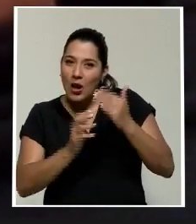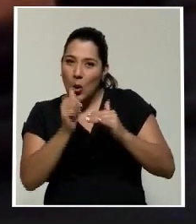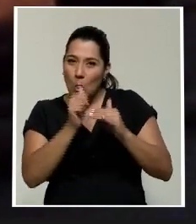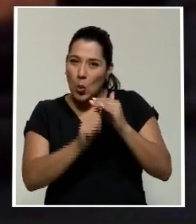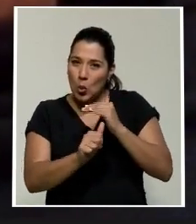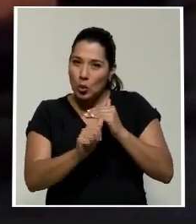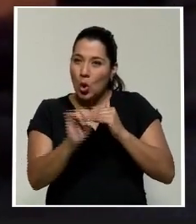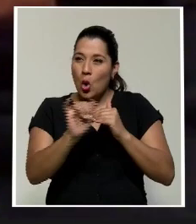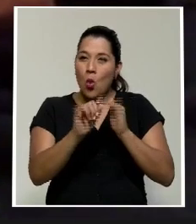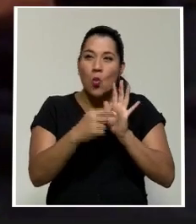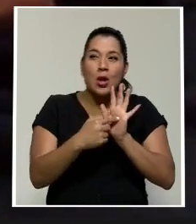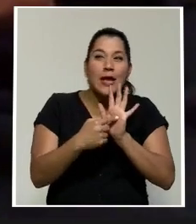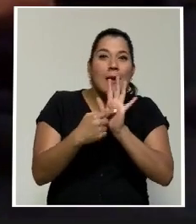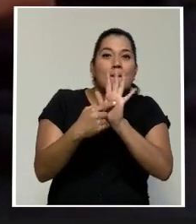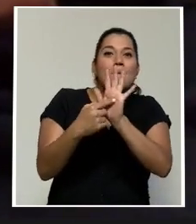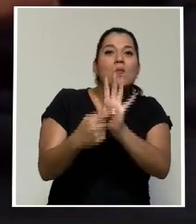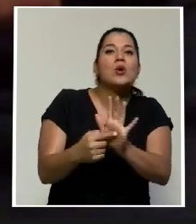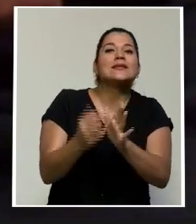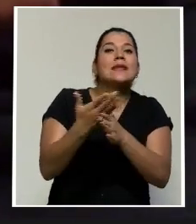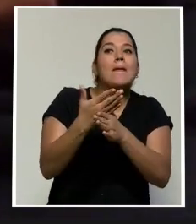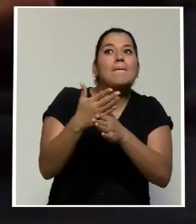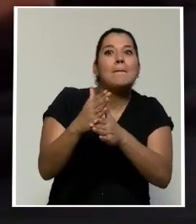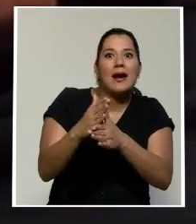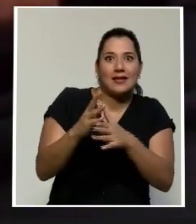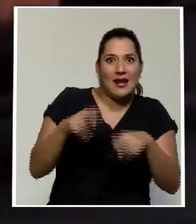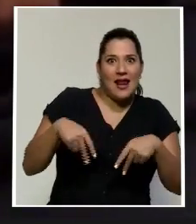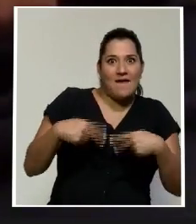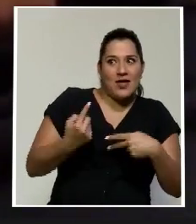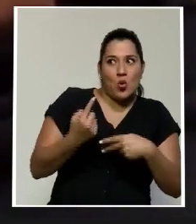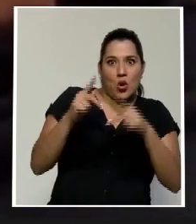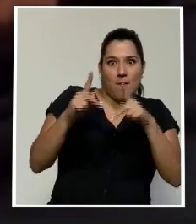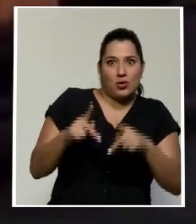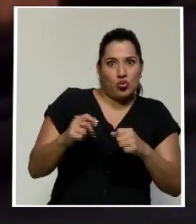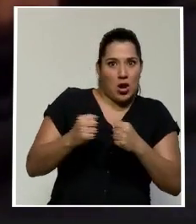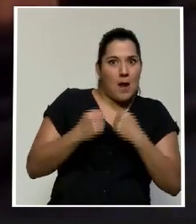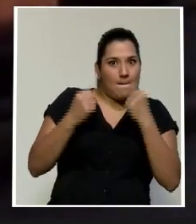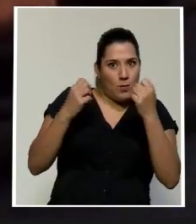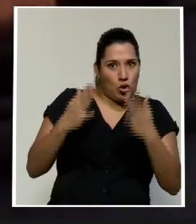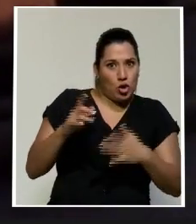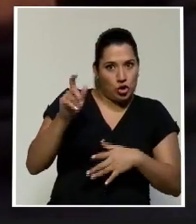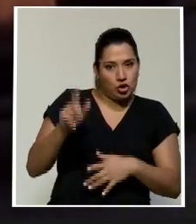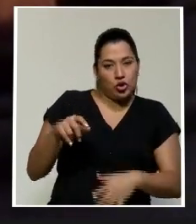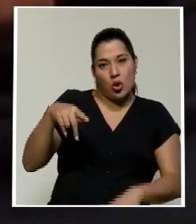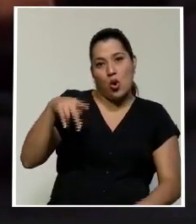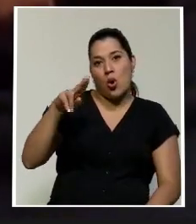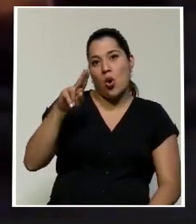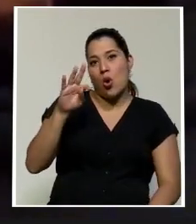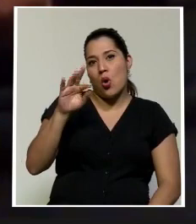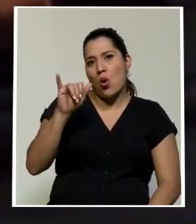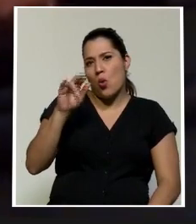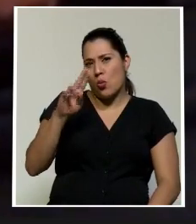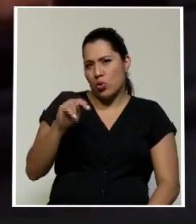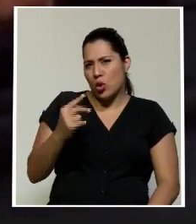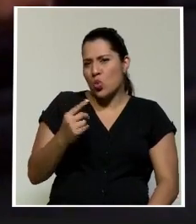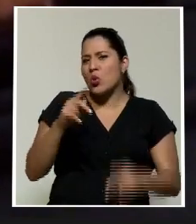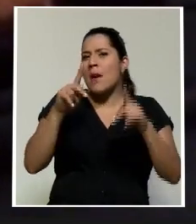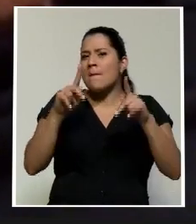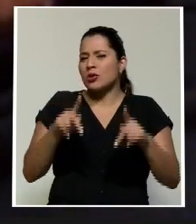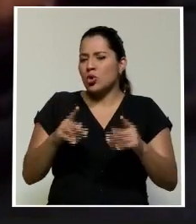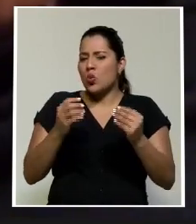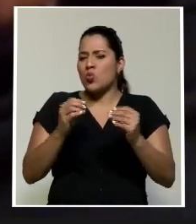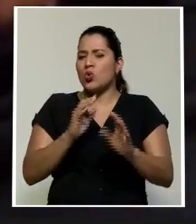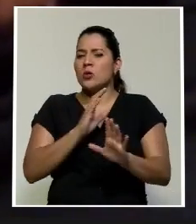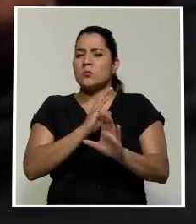muestra una parte del entorno de alguien muy poderoso. Putin es conocido por ser una persona sumamente cautelosa en